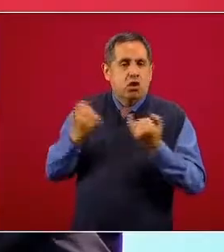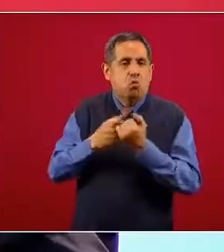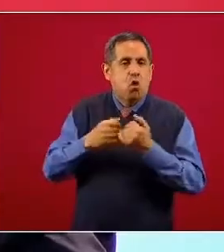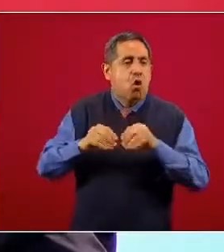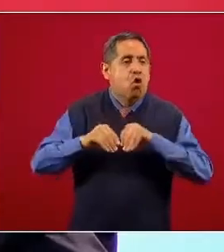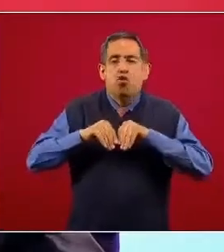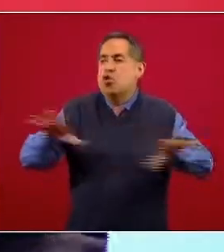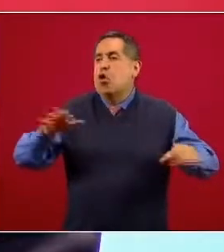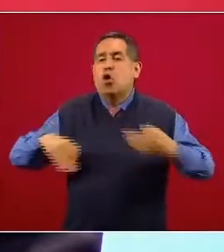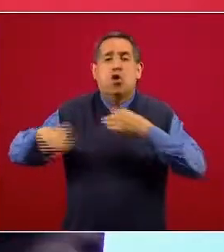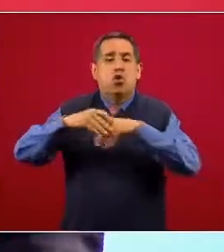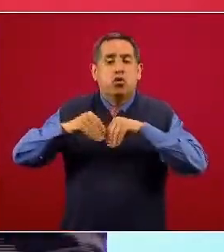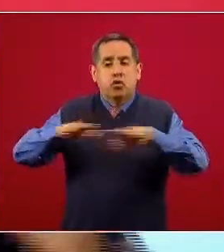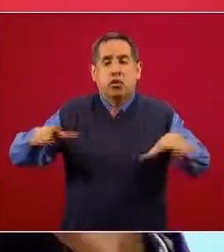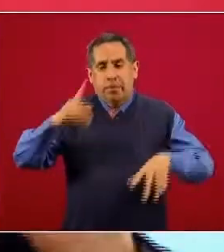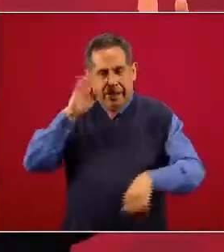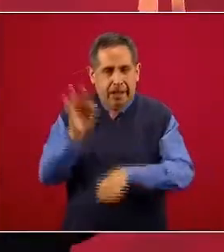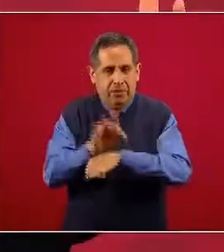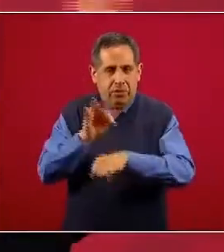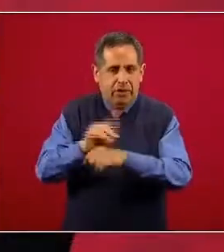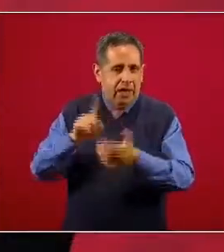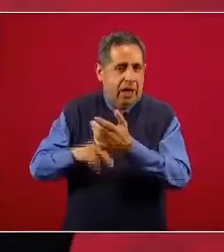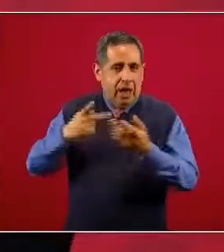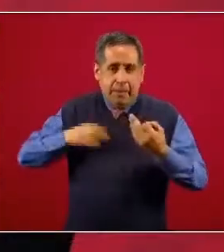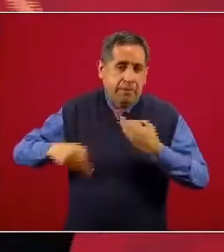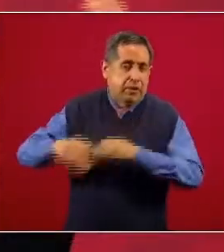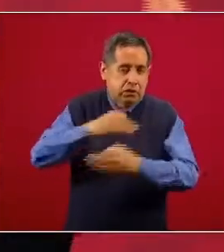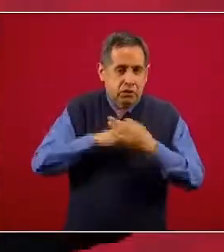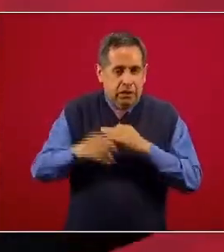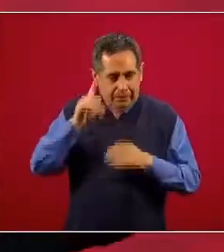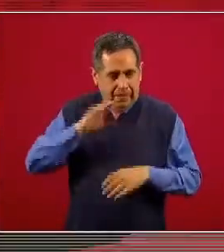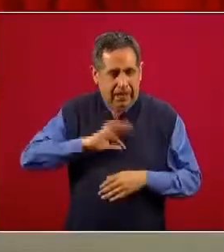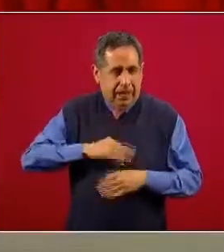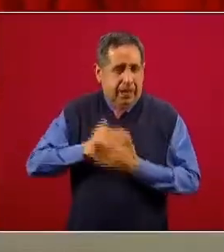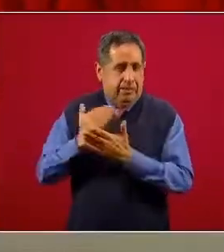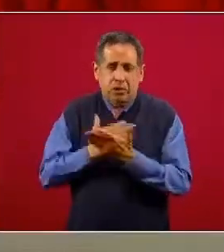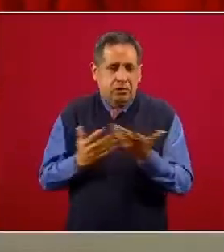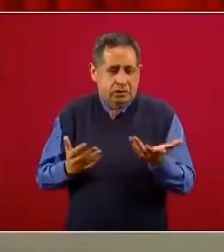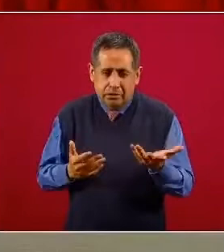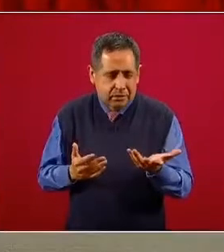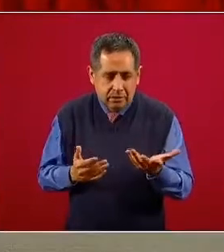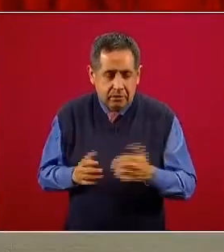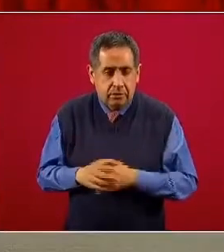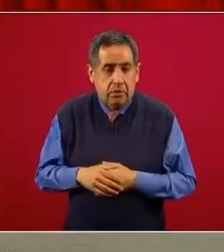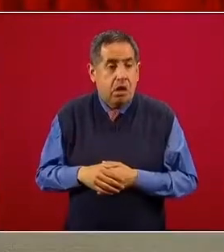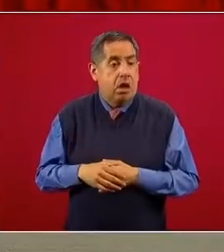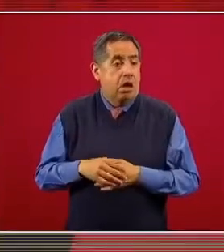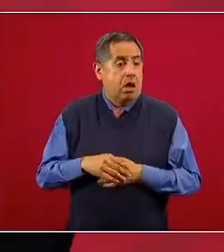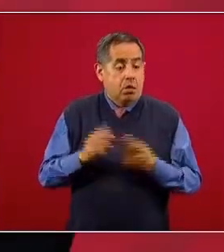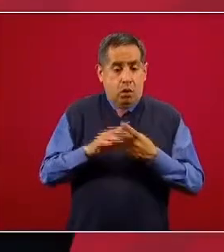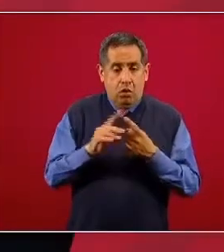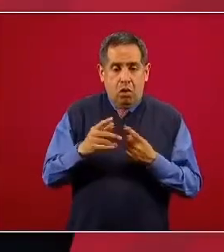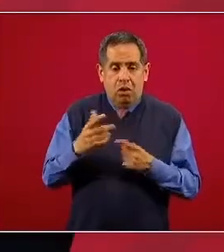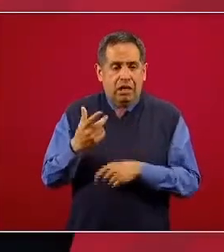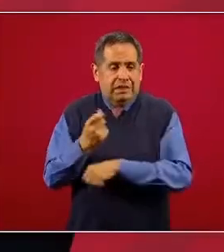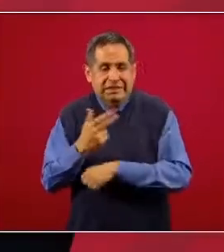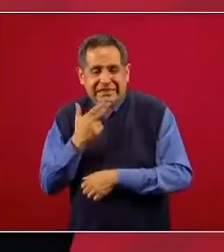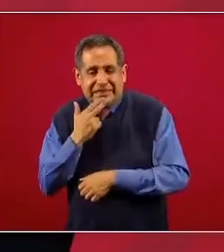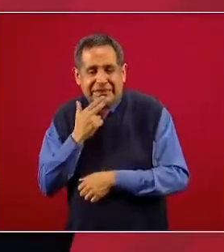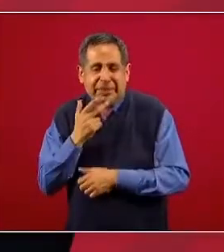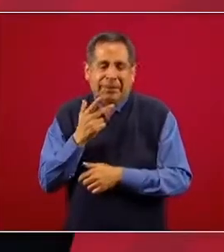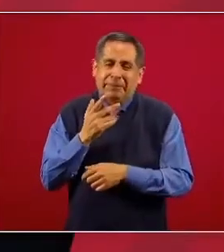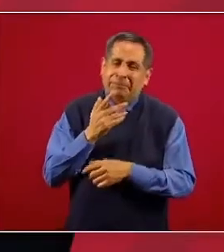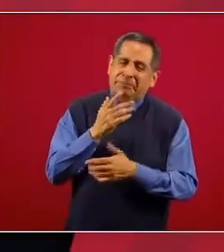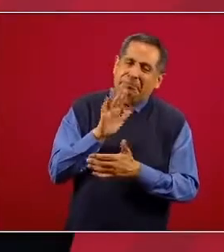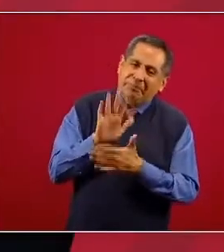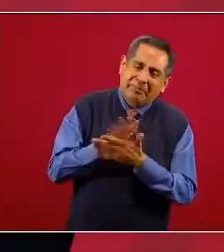carácter universal para proteger a la población de la transmisión del virus. Cuando la eficacia es limitada,